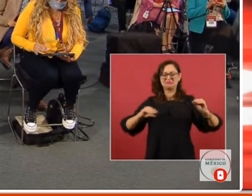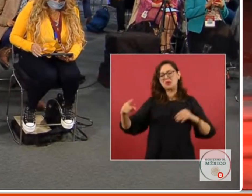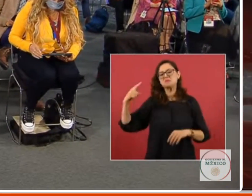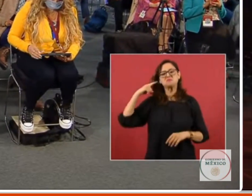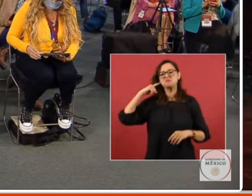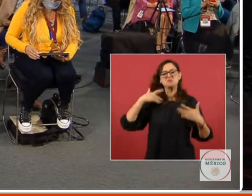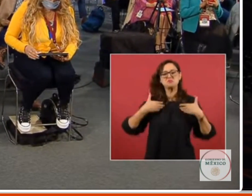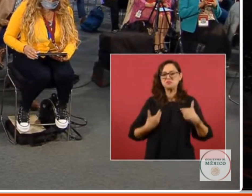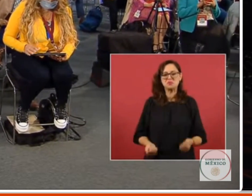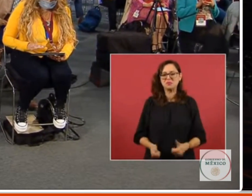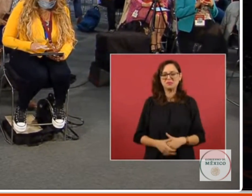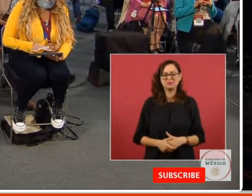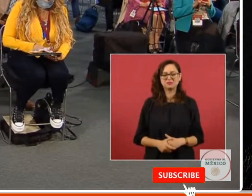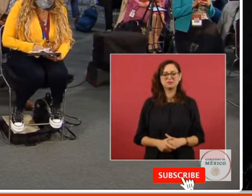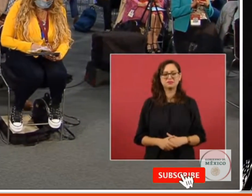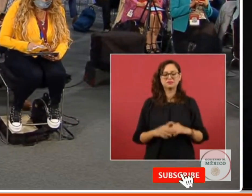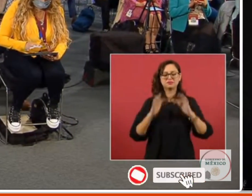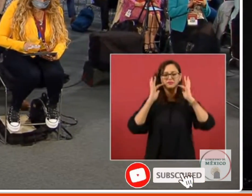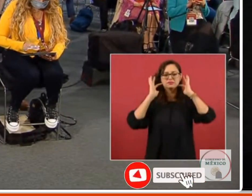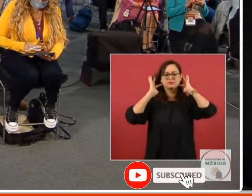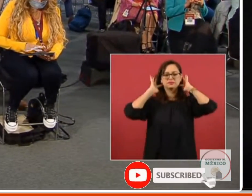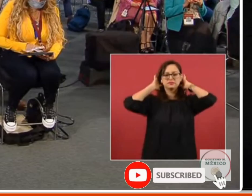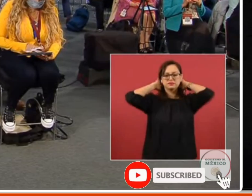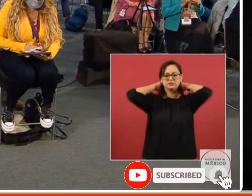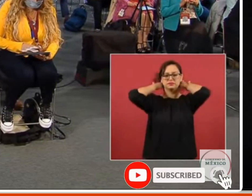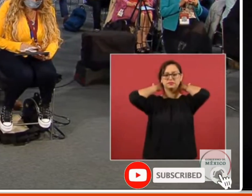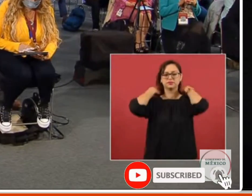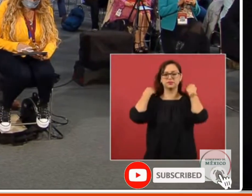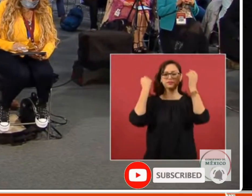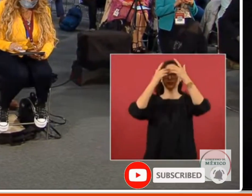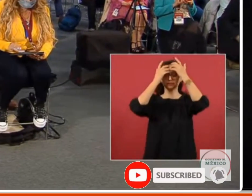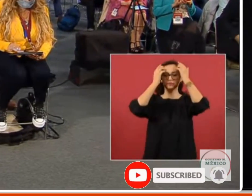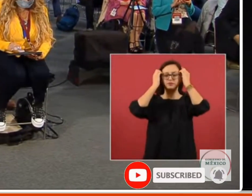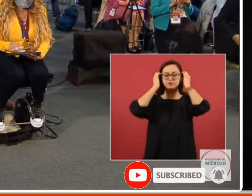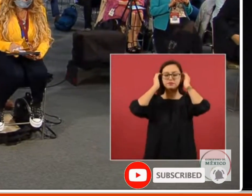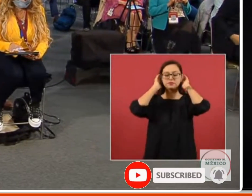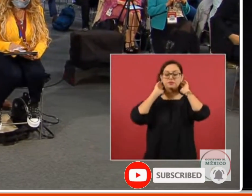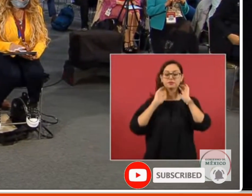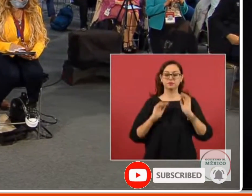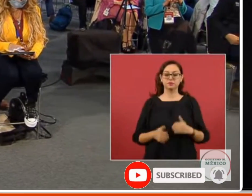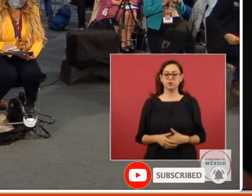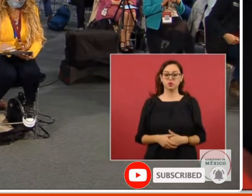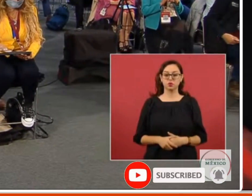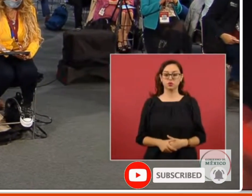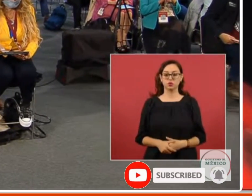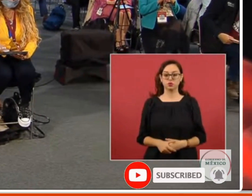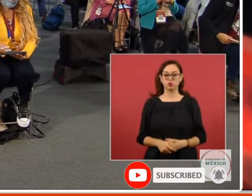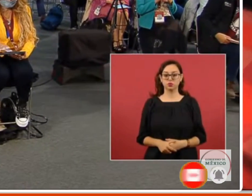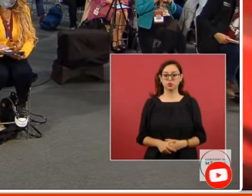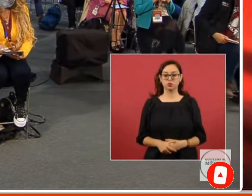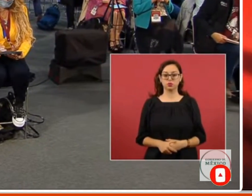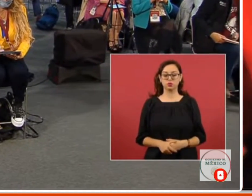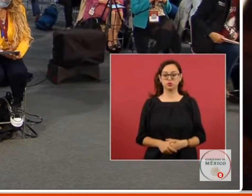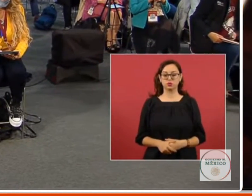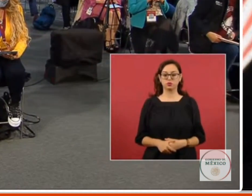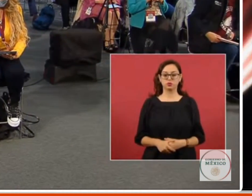esta persona ya no puede intervenir en las actividades del sistema financiero mexicano. También lo